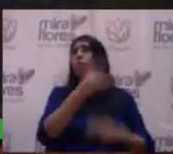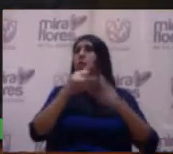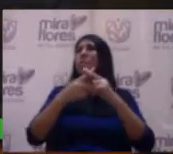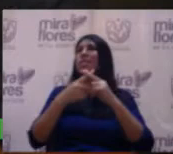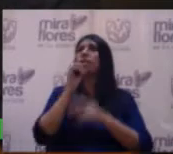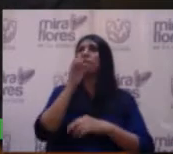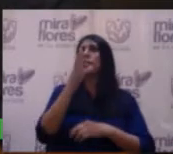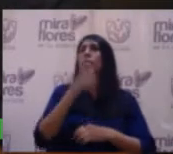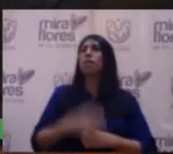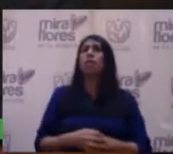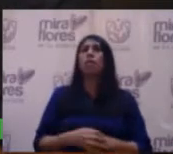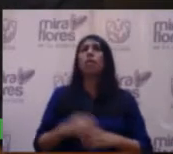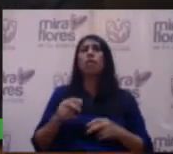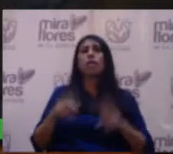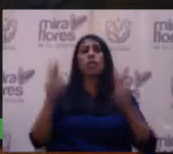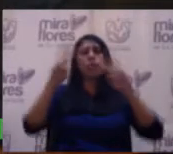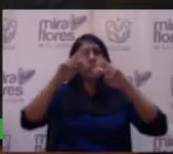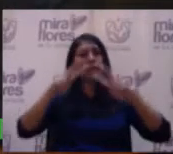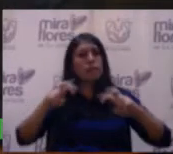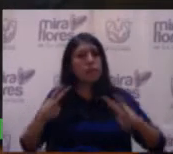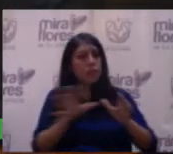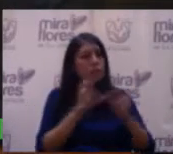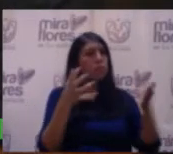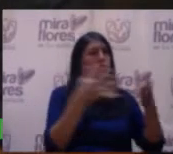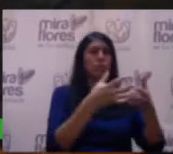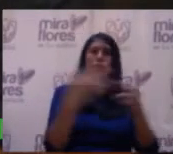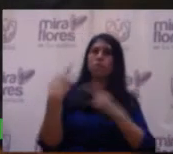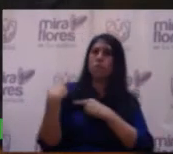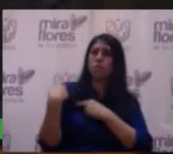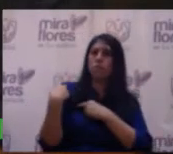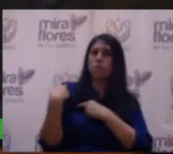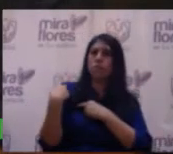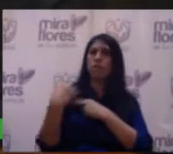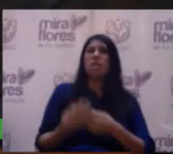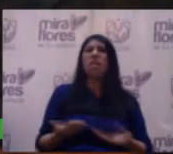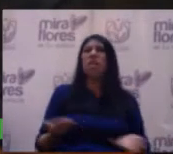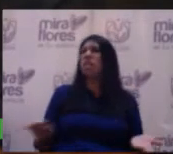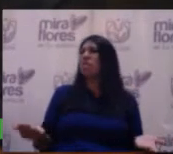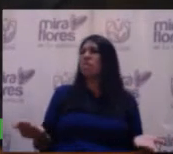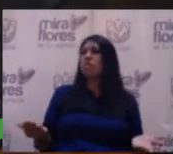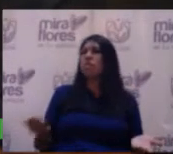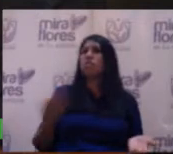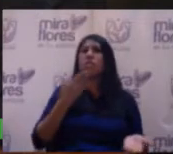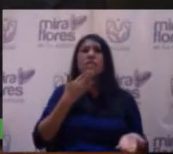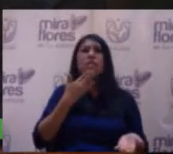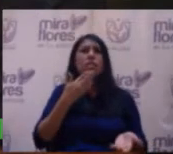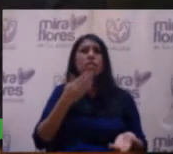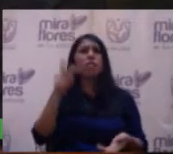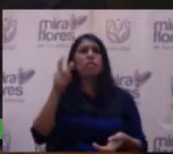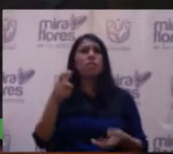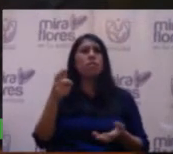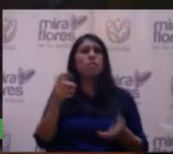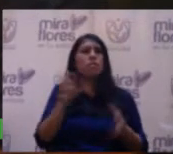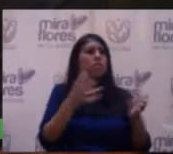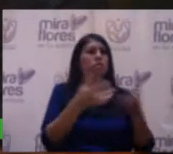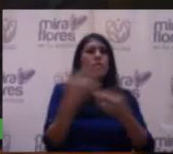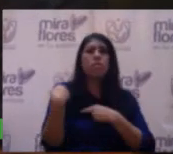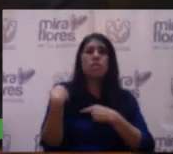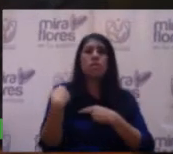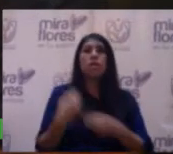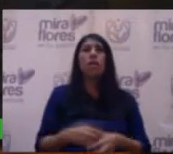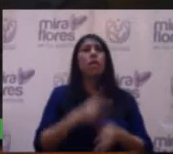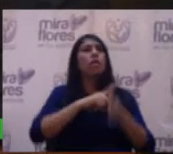lo ha visto la comisión respectiva. ¿A criterio de quién es la comisión respectiva? El